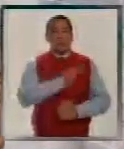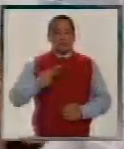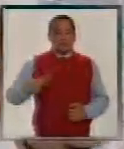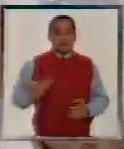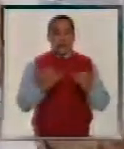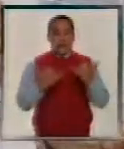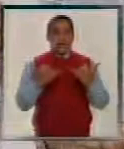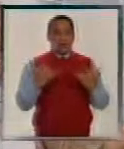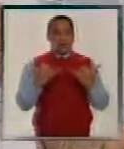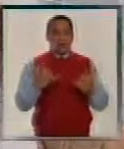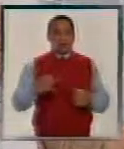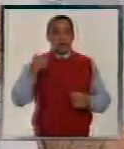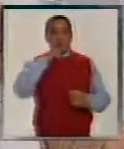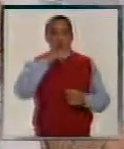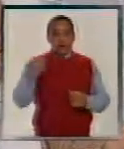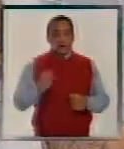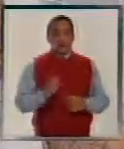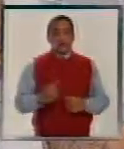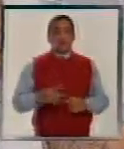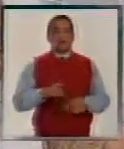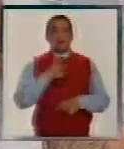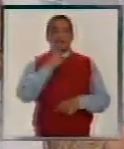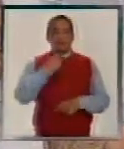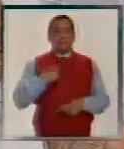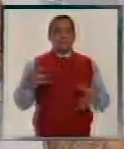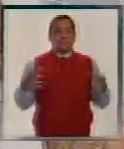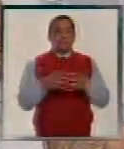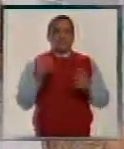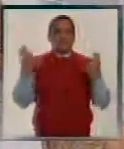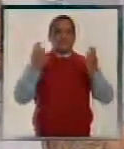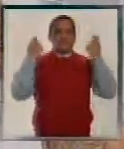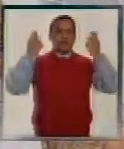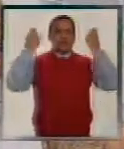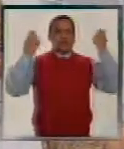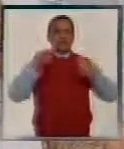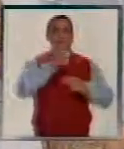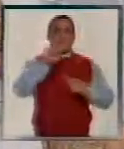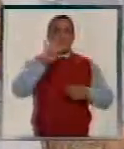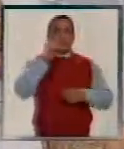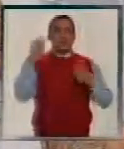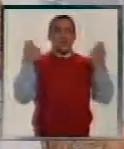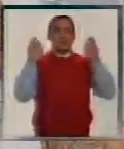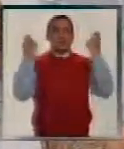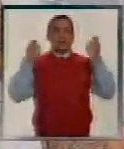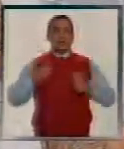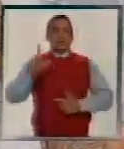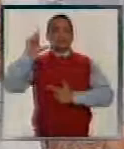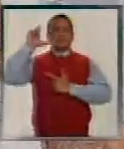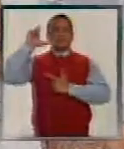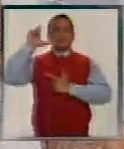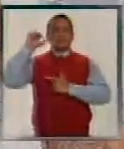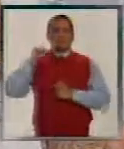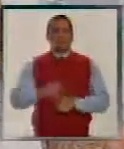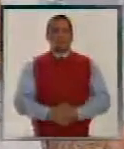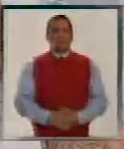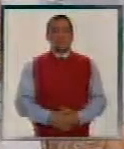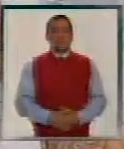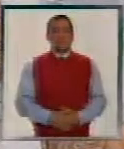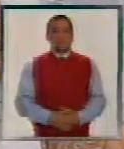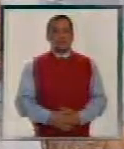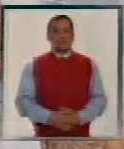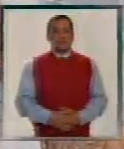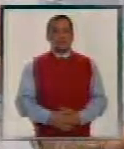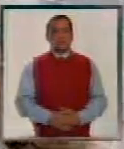encargada del despacho presidencial. Marisol Espinosa participó de la ceremonia por el 34 aniversario de las Fuerzas